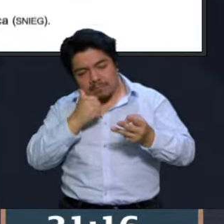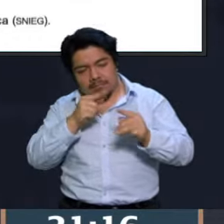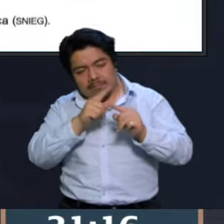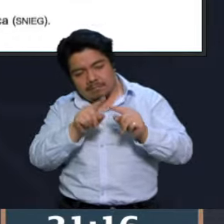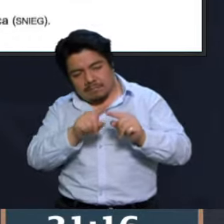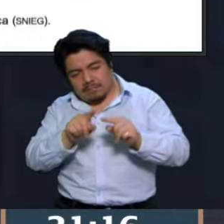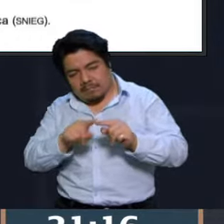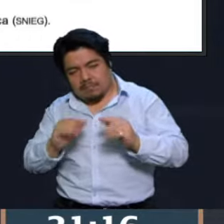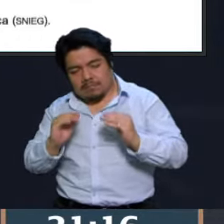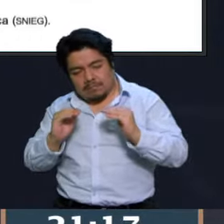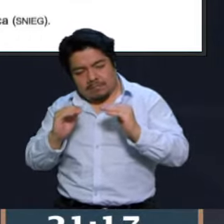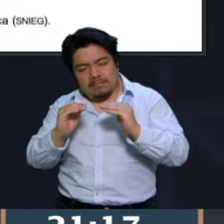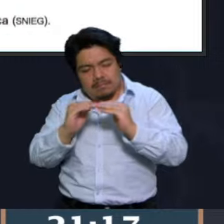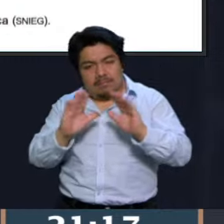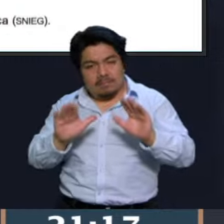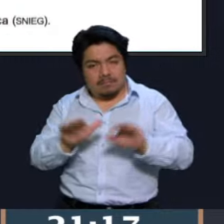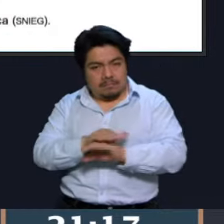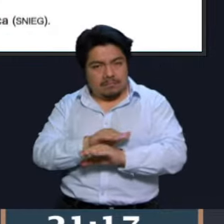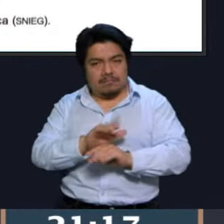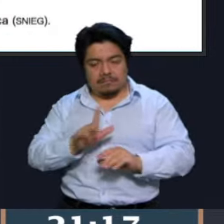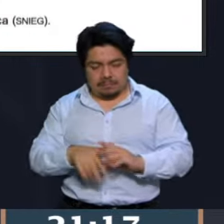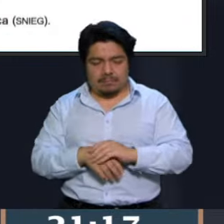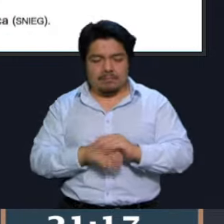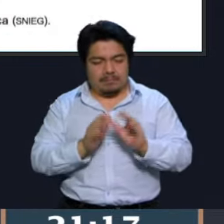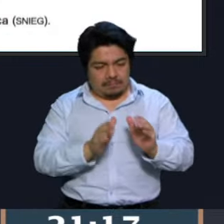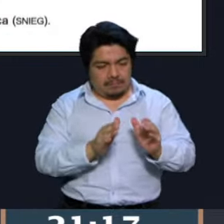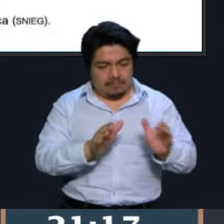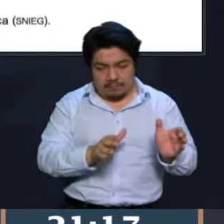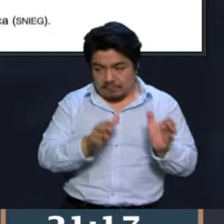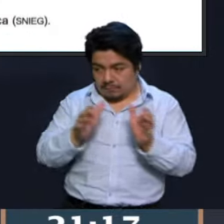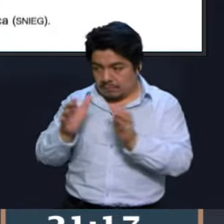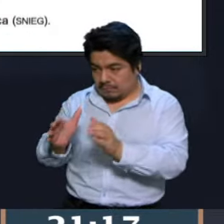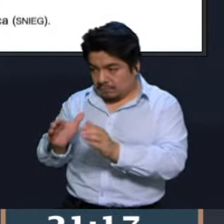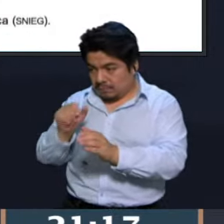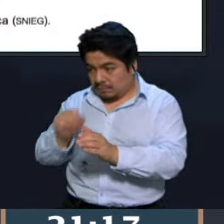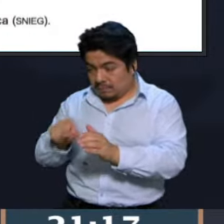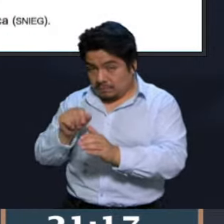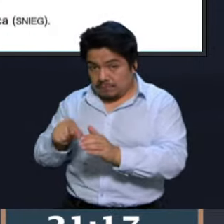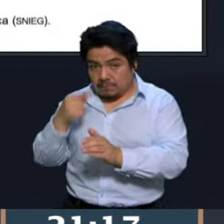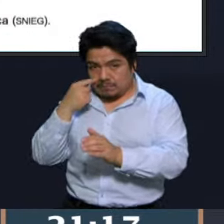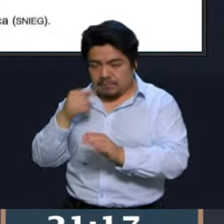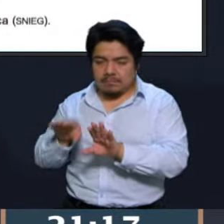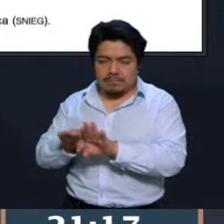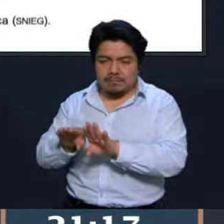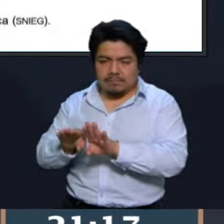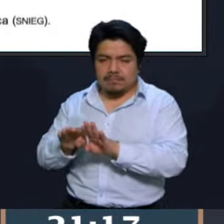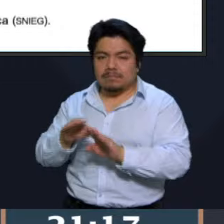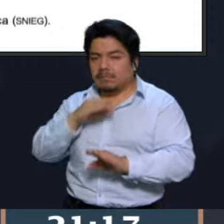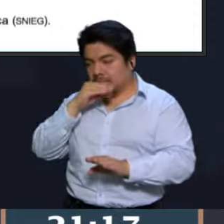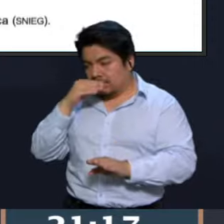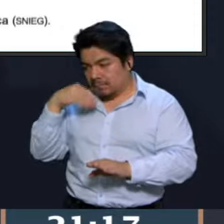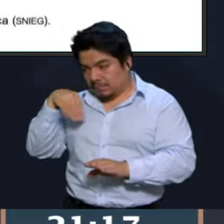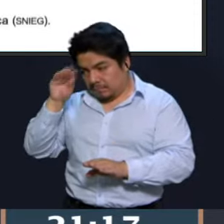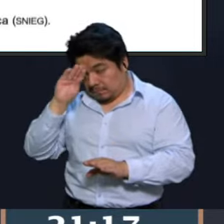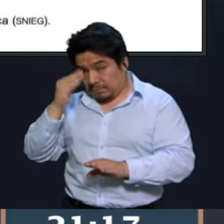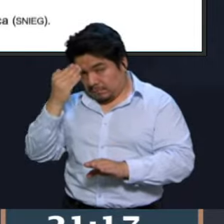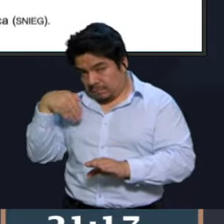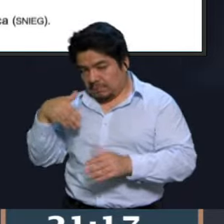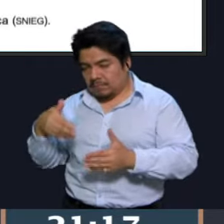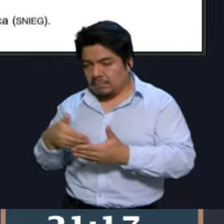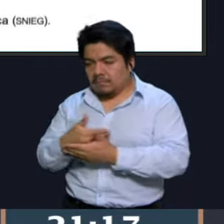viene aparejado. Entonces, eso por un lado. Por otro lado, pues también la autoadscripción como afrodescendientes de la población